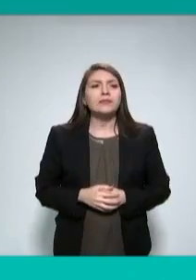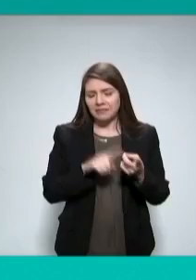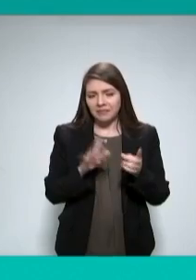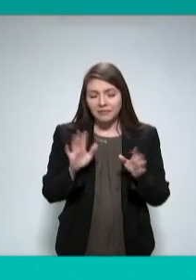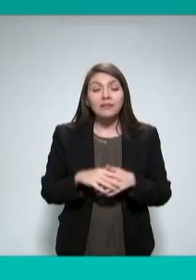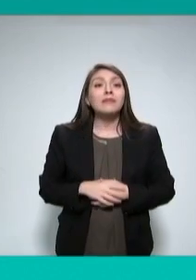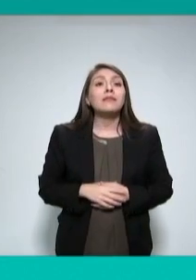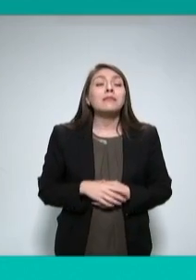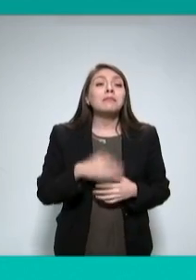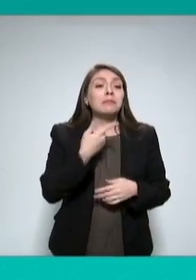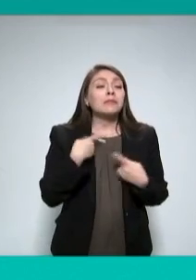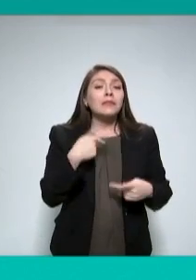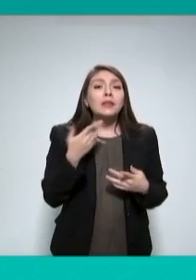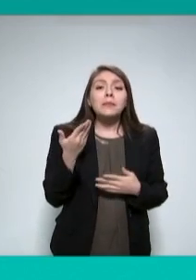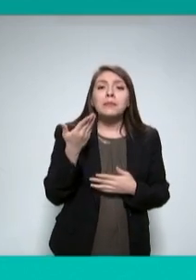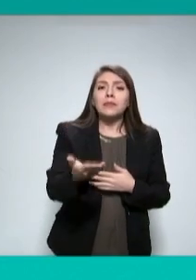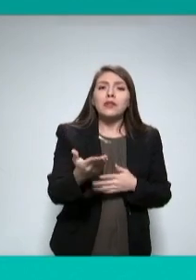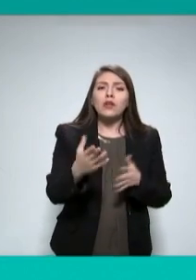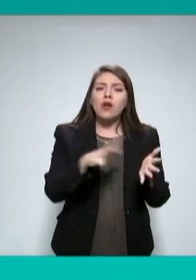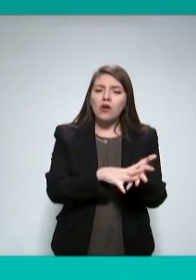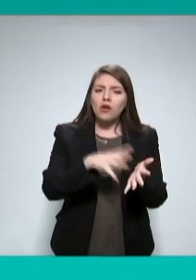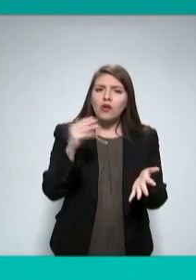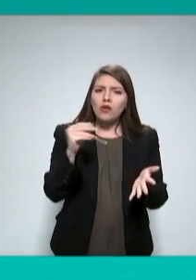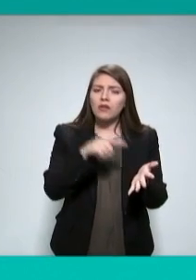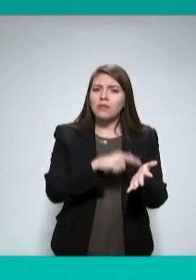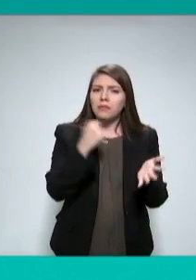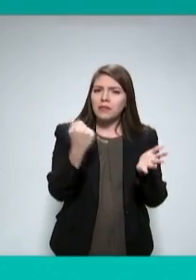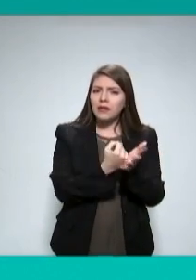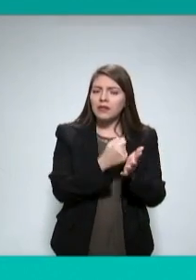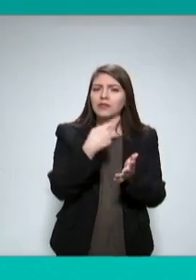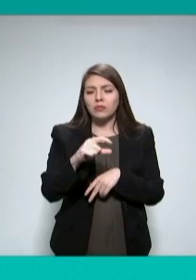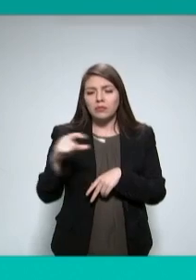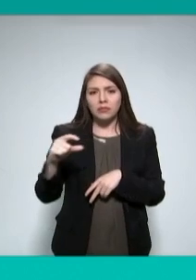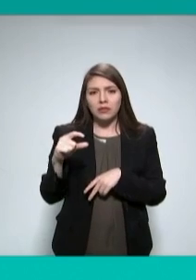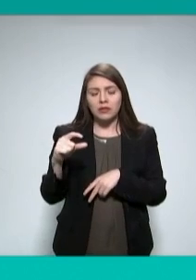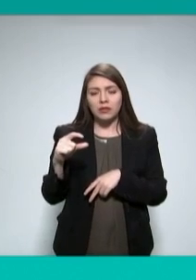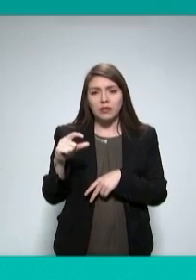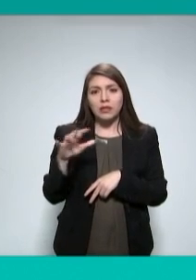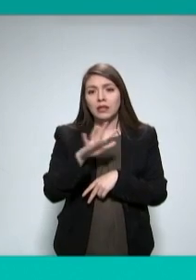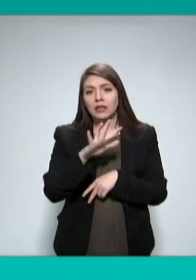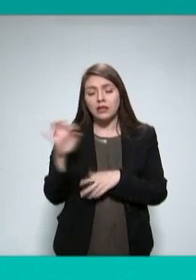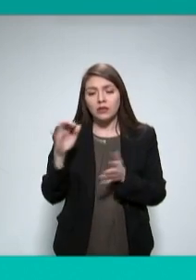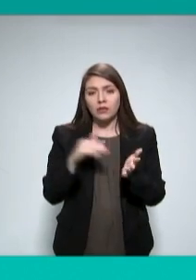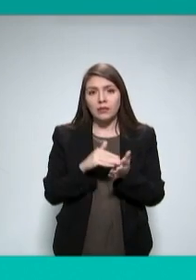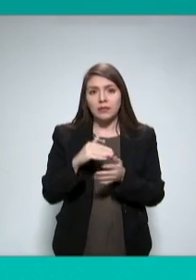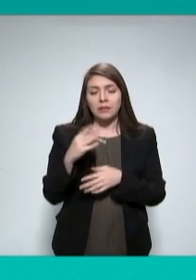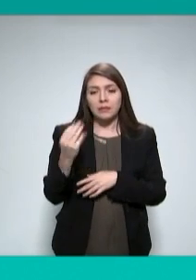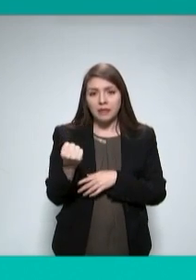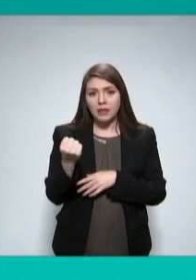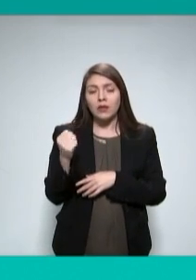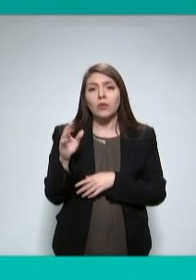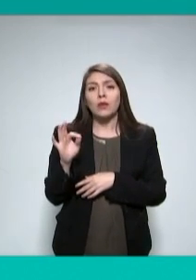y alguien solicitó copia certificada del expediente administrativo con número 509 1.047